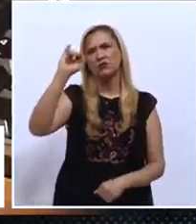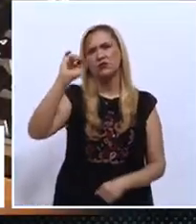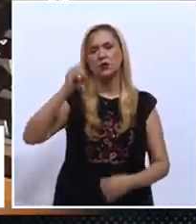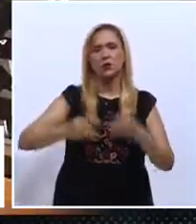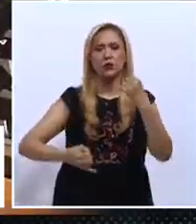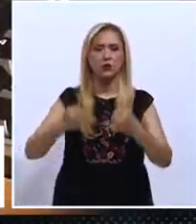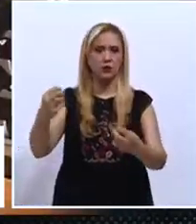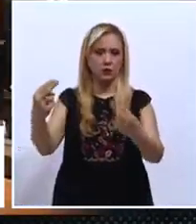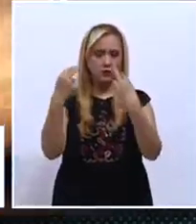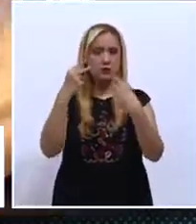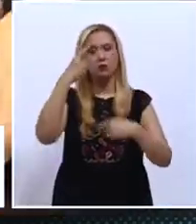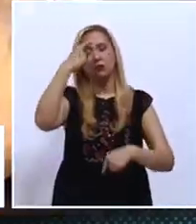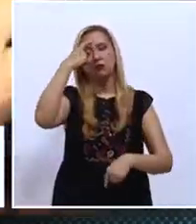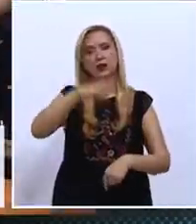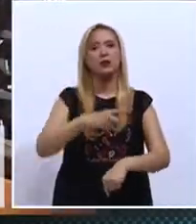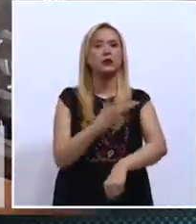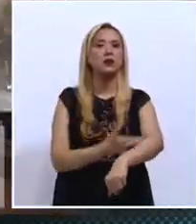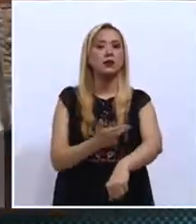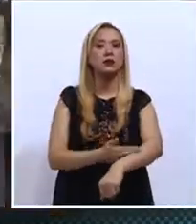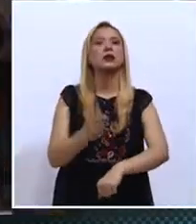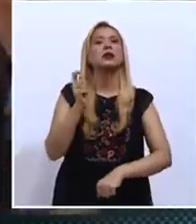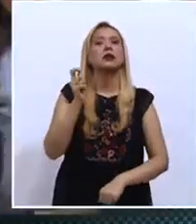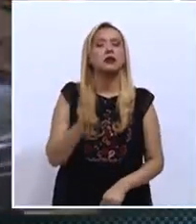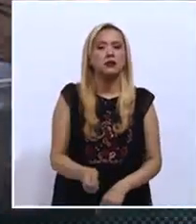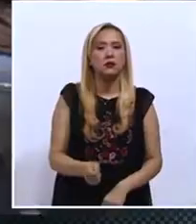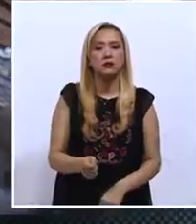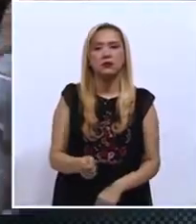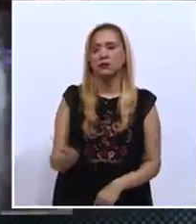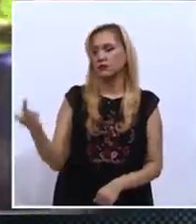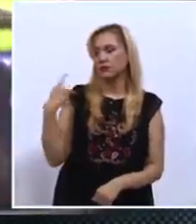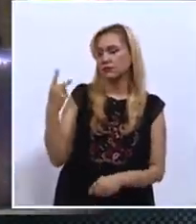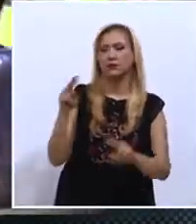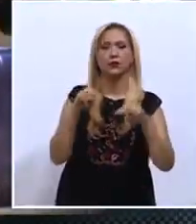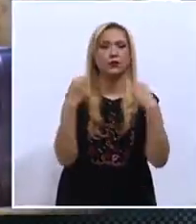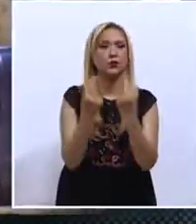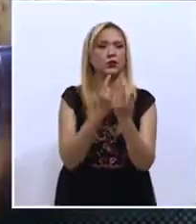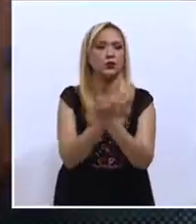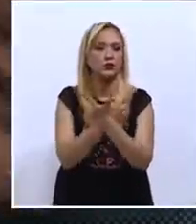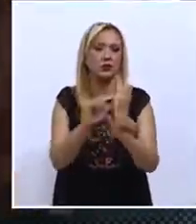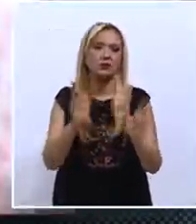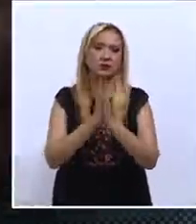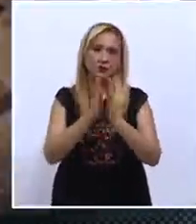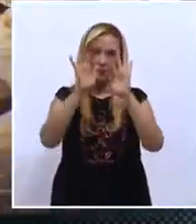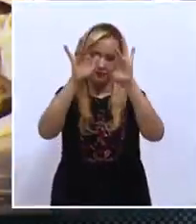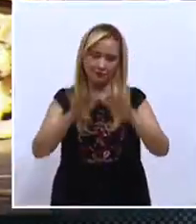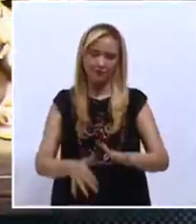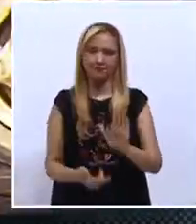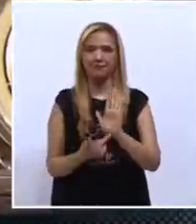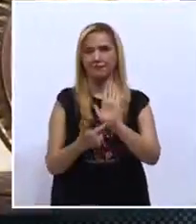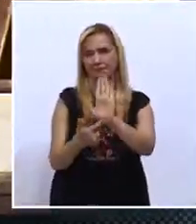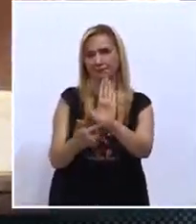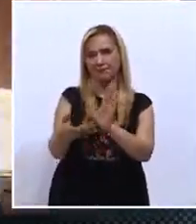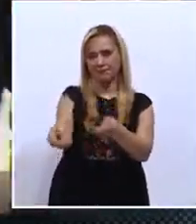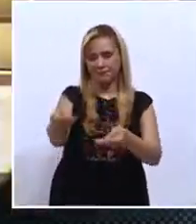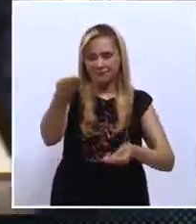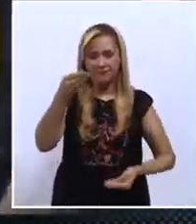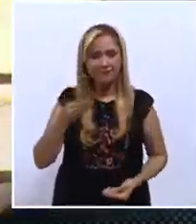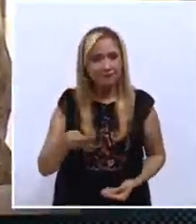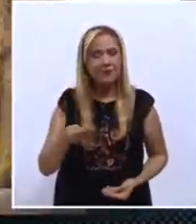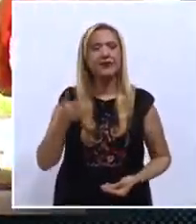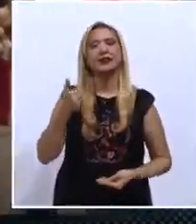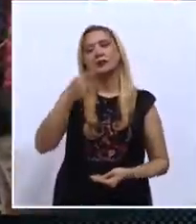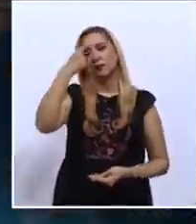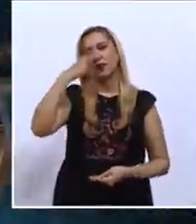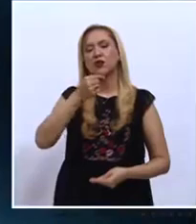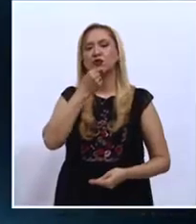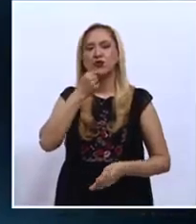son las diligencias para acreditar una relación de concubinato o de dependencia económica y para iniciar un procedimiento de